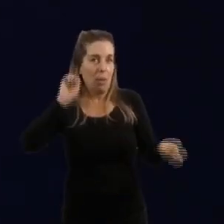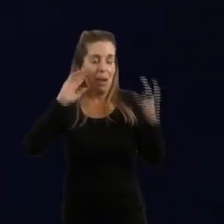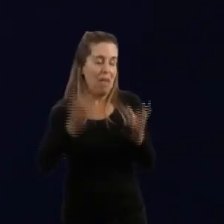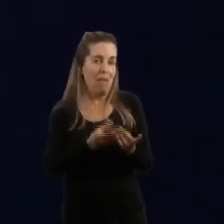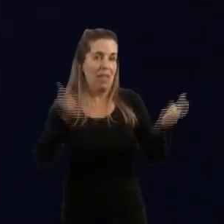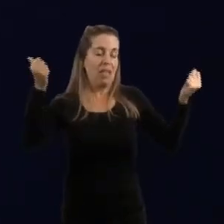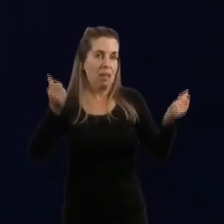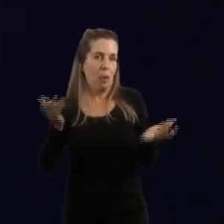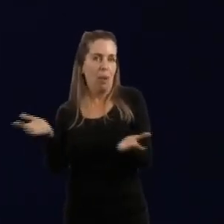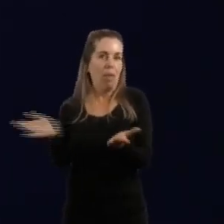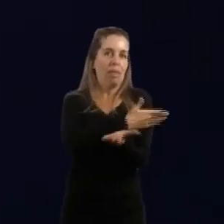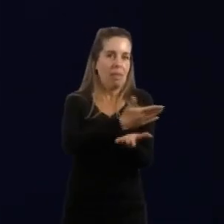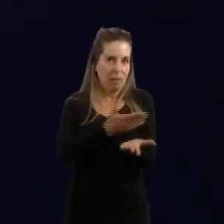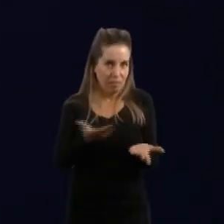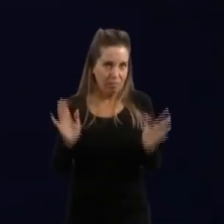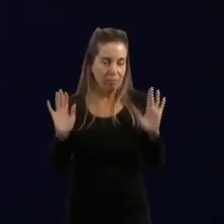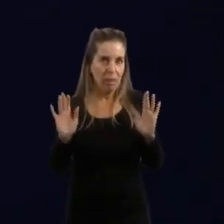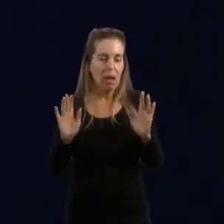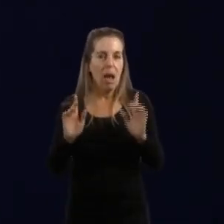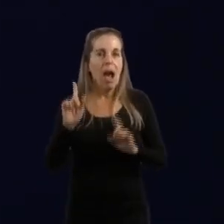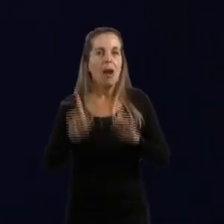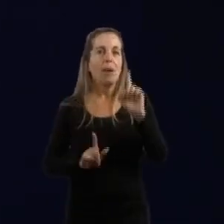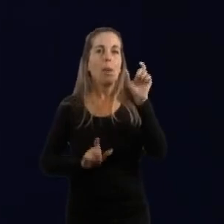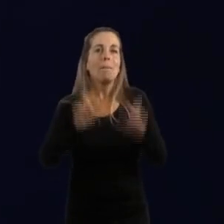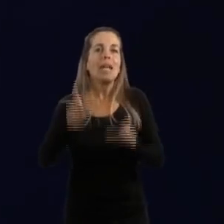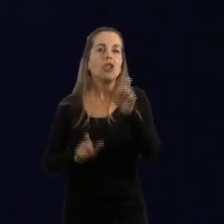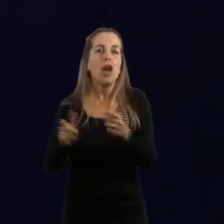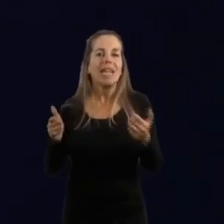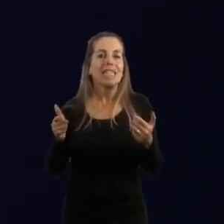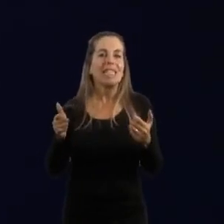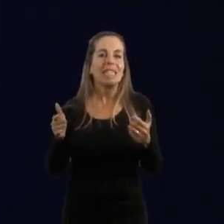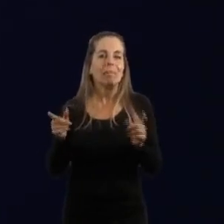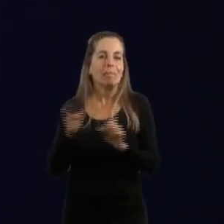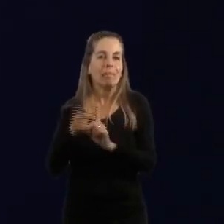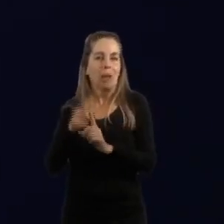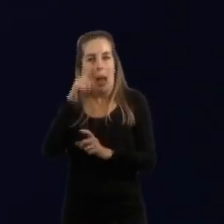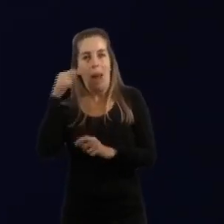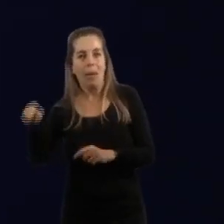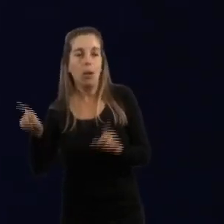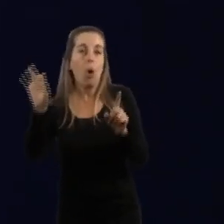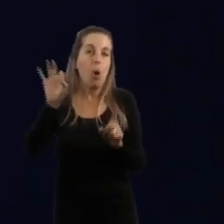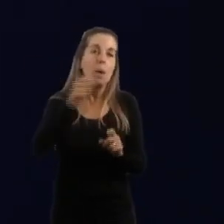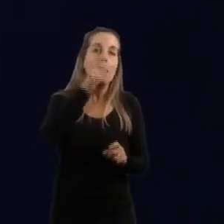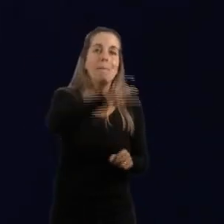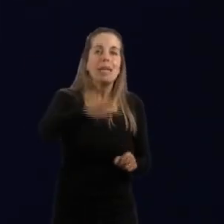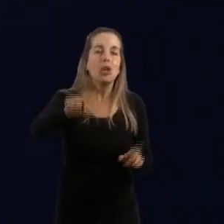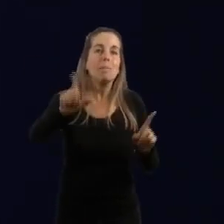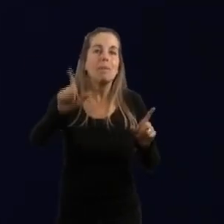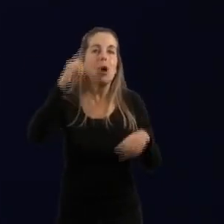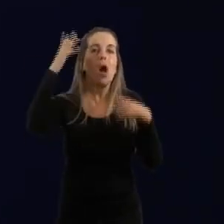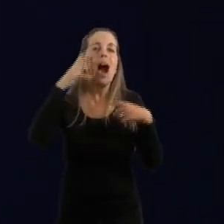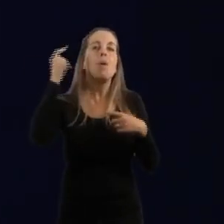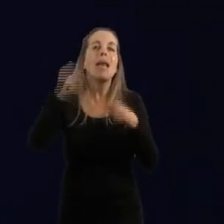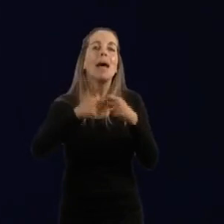y gente tal vez más afín y que se dice defender los derechos humanos, como ha sido Estela de Carlotto,